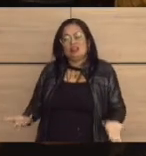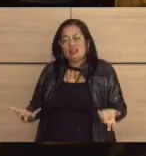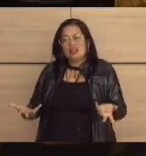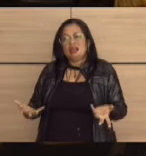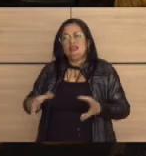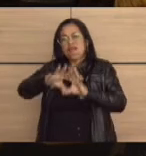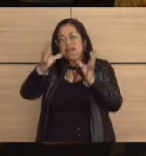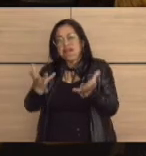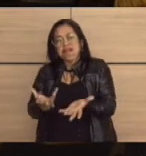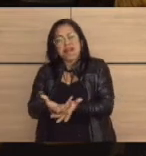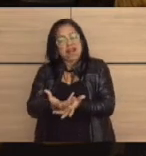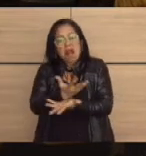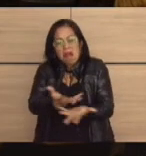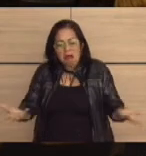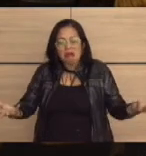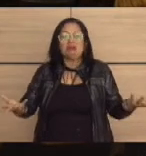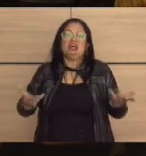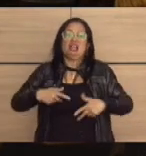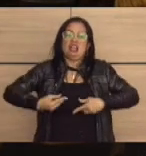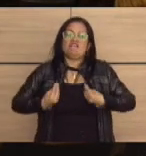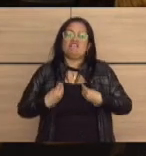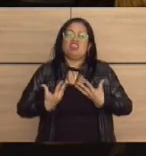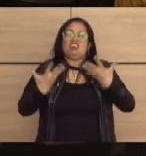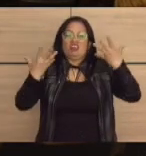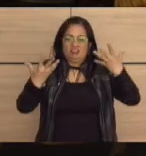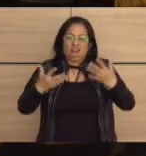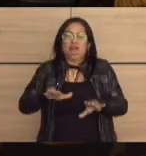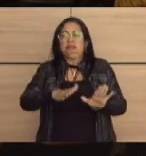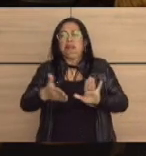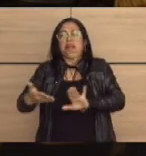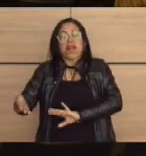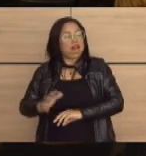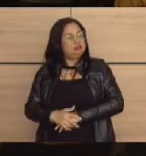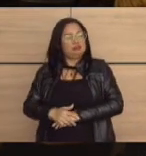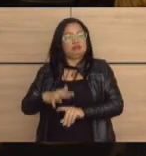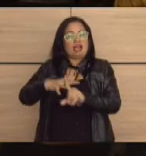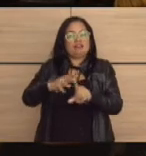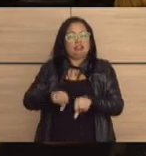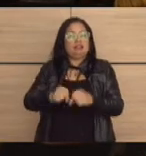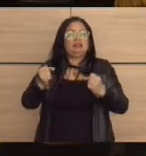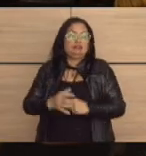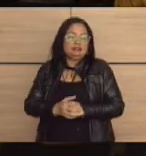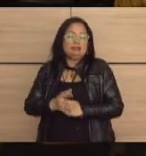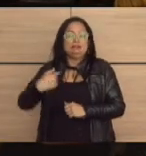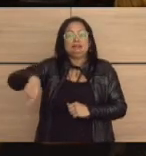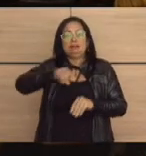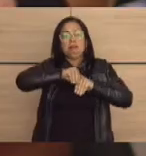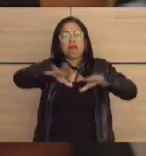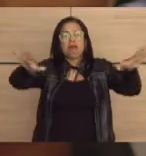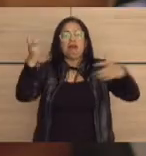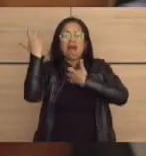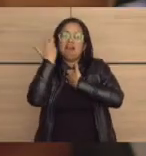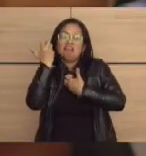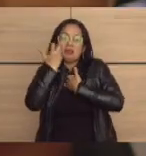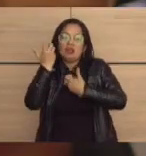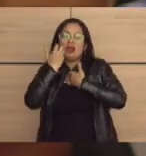alteración creciente de las condiciones de vida del planeta. Y no queremos que lo que se desate sean las pandemias y que sean las pandemias las